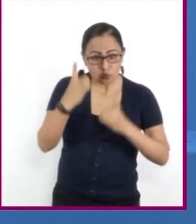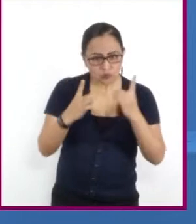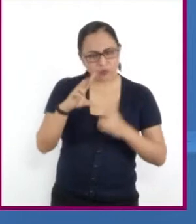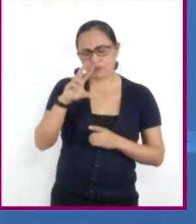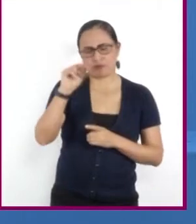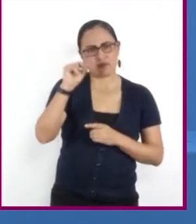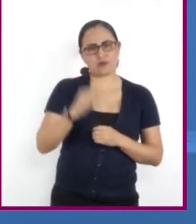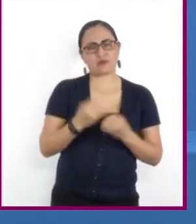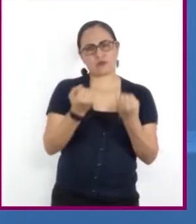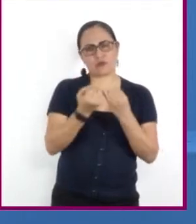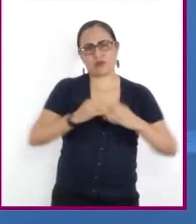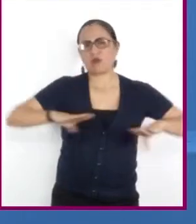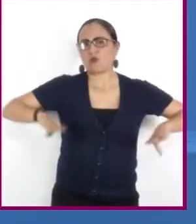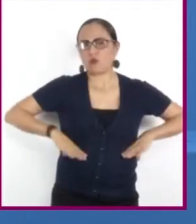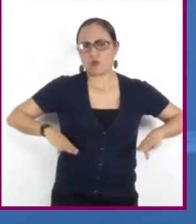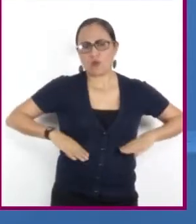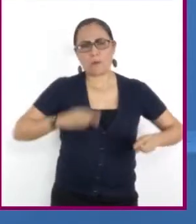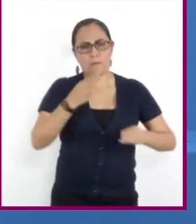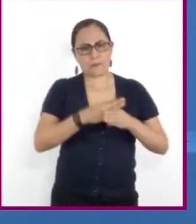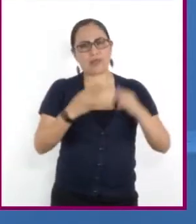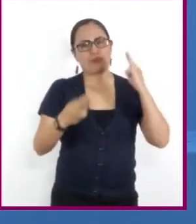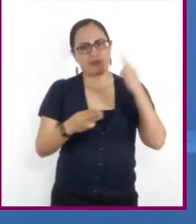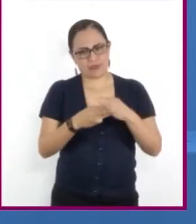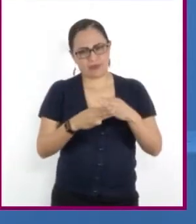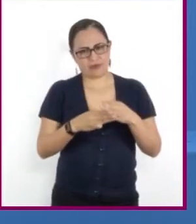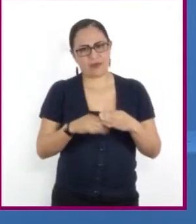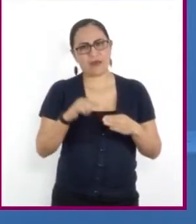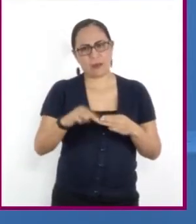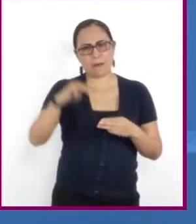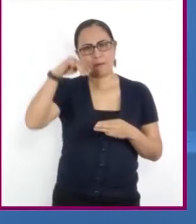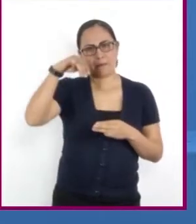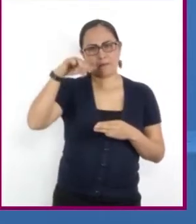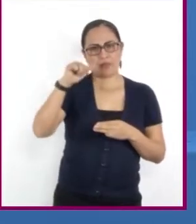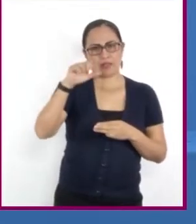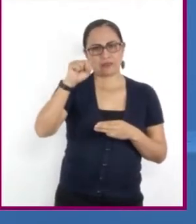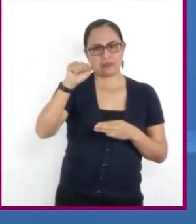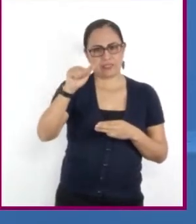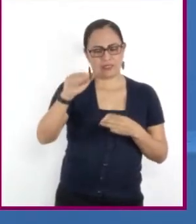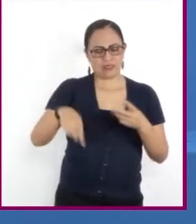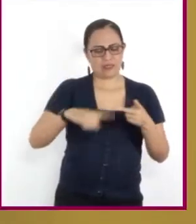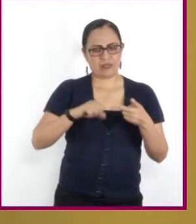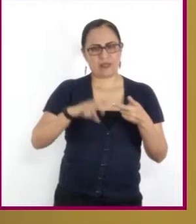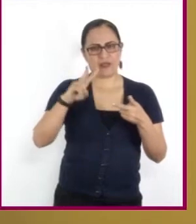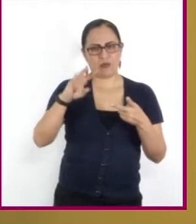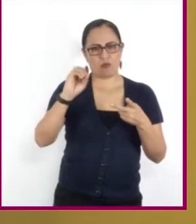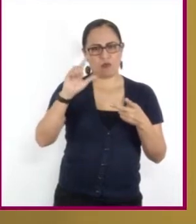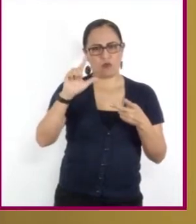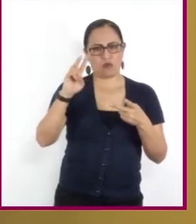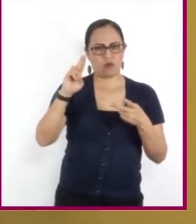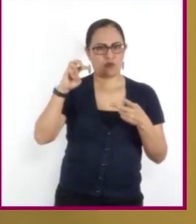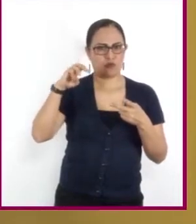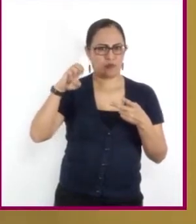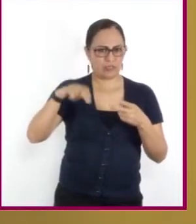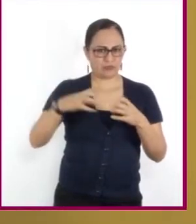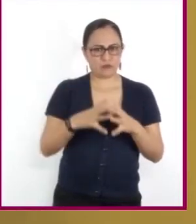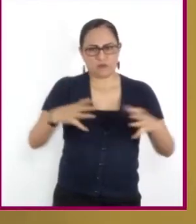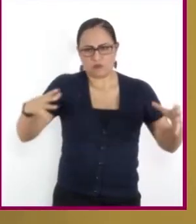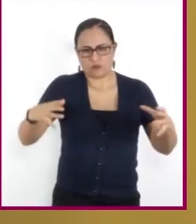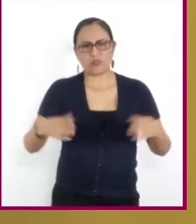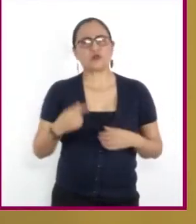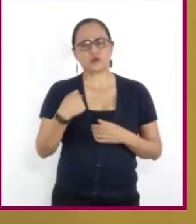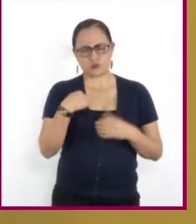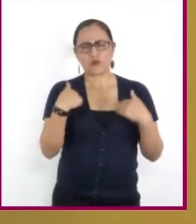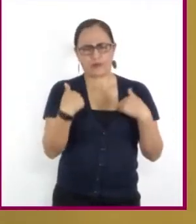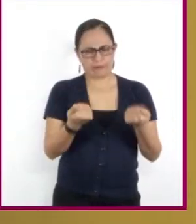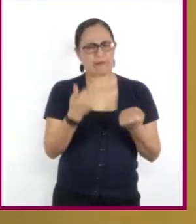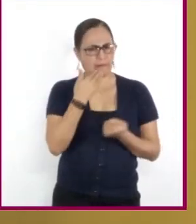sobre las propiedades generales de la materia, es decir, masa y volumen. ¿Tú qué opinas, Enrique? Pues entendí muy bien